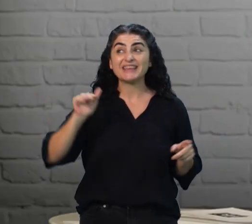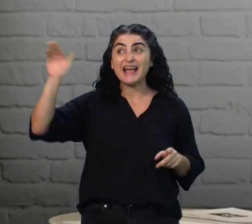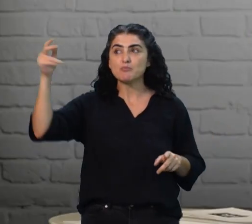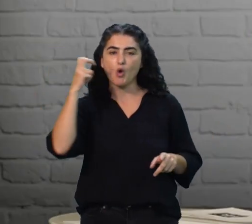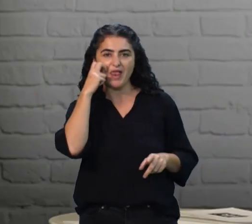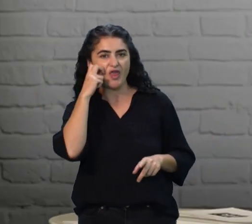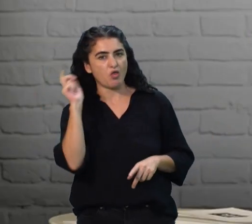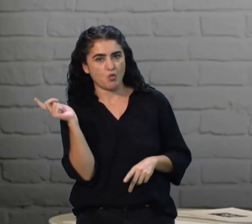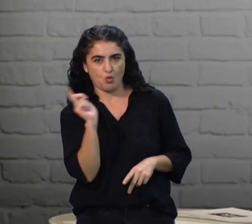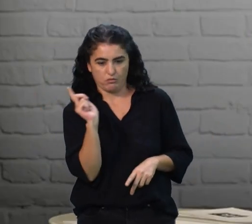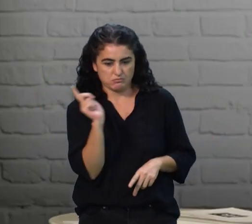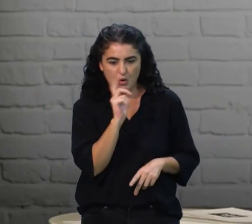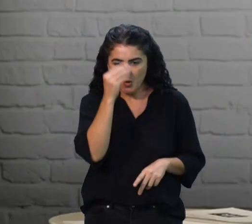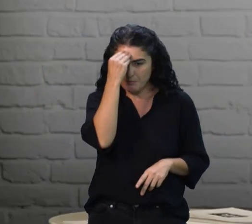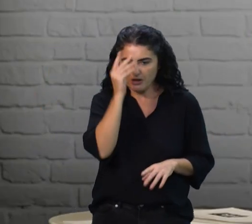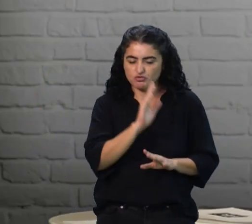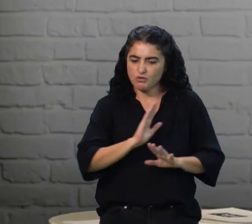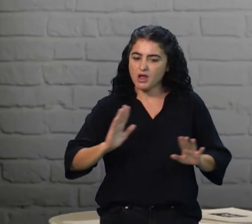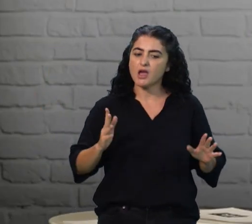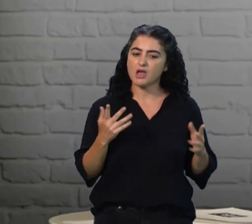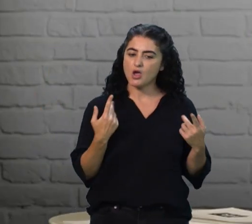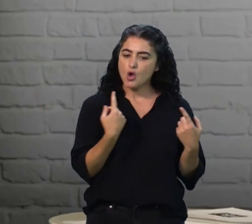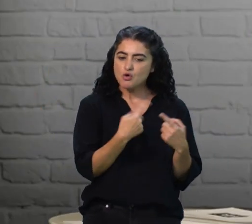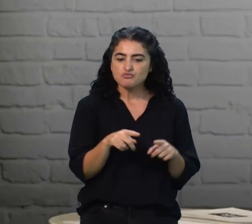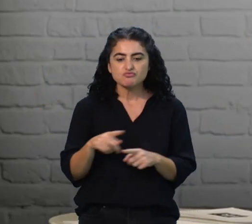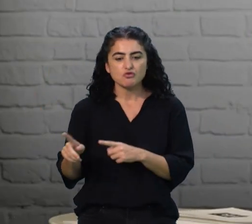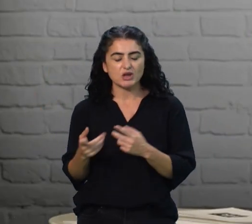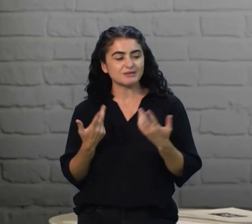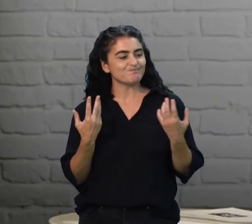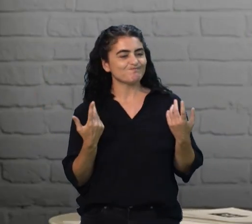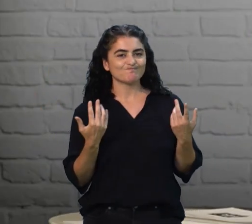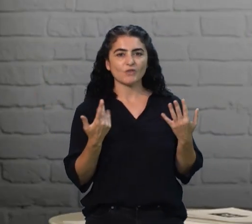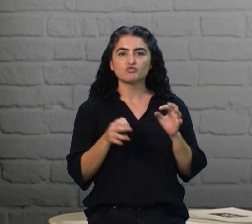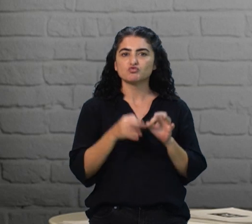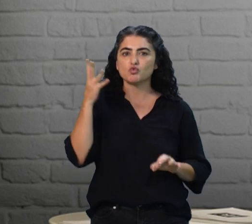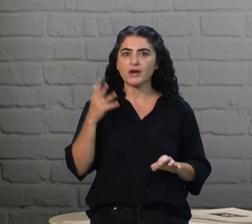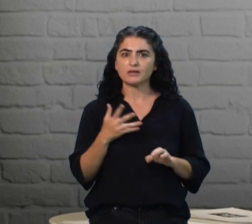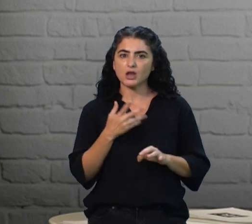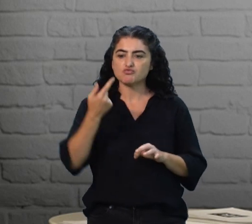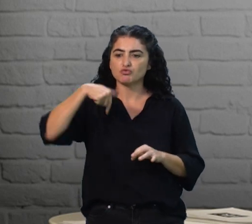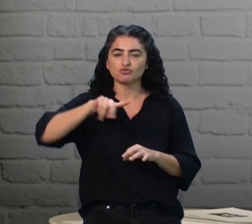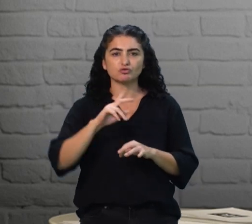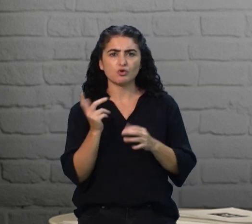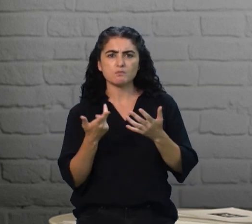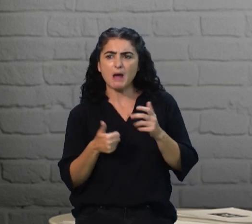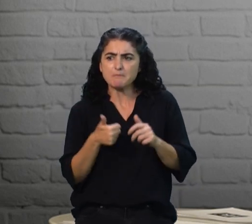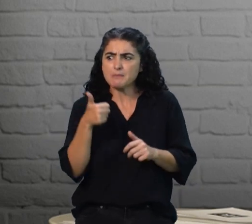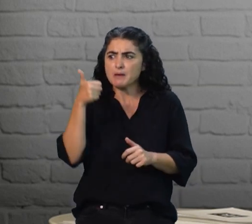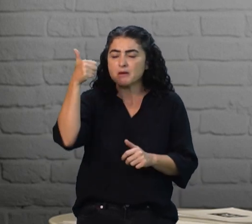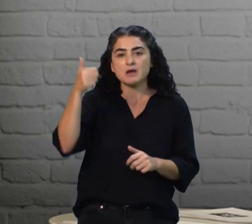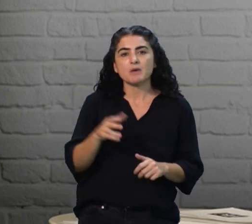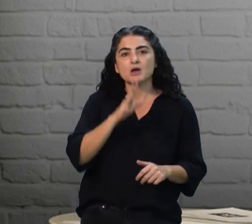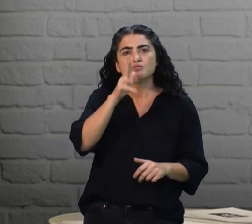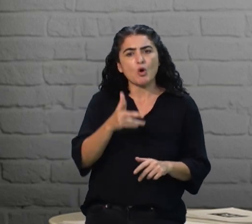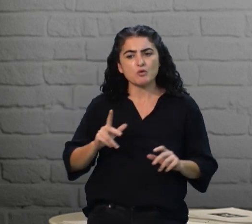que todavía estamos sacándole eso que teníamos suerte de tenerlo lo estamos ampliando con las nuevas la gente que se echa a trabajar